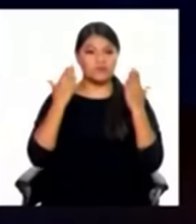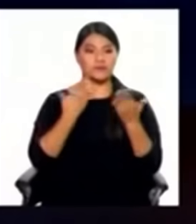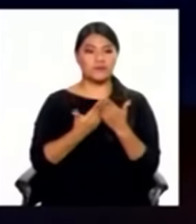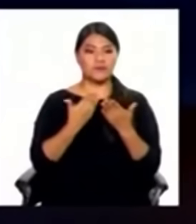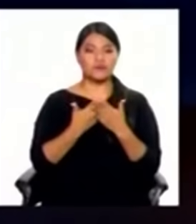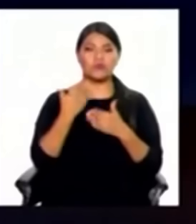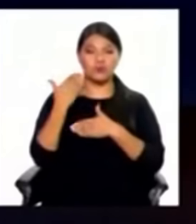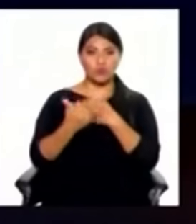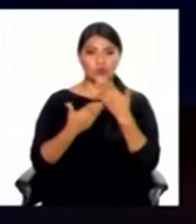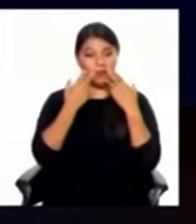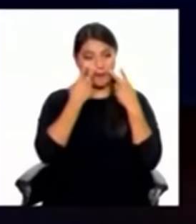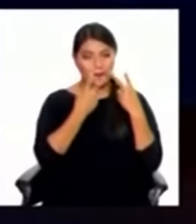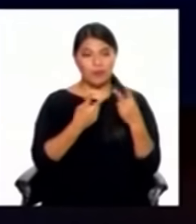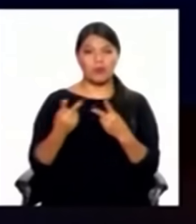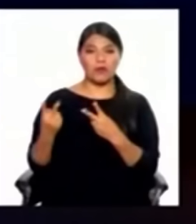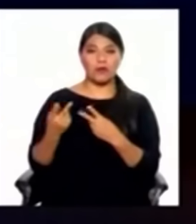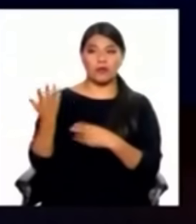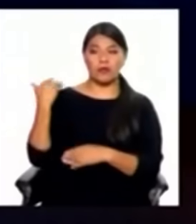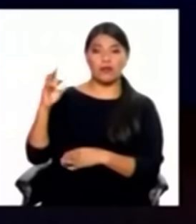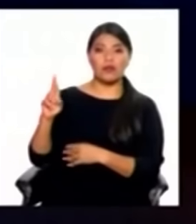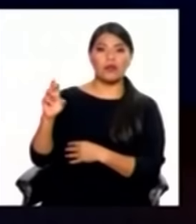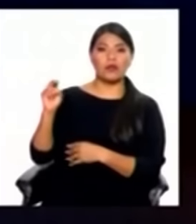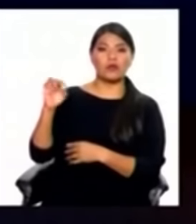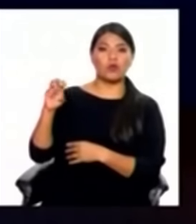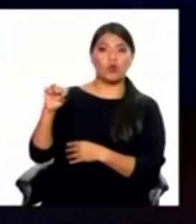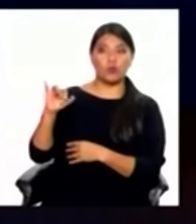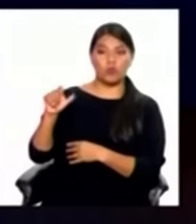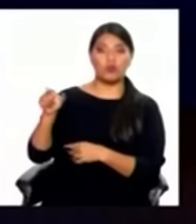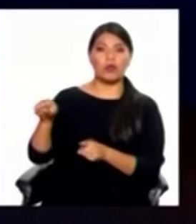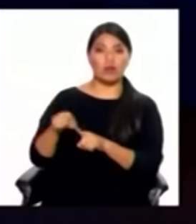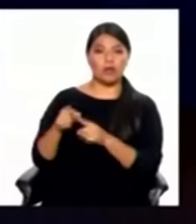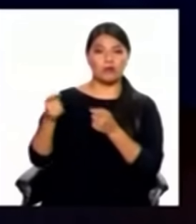un seguimiento a este caso. Nuestro invitado es Rómulo Reyes Rosales, gerente de Seguridad Ciudadana. Muy